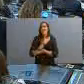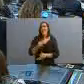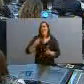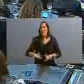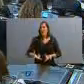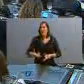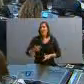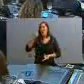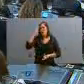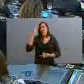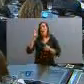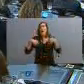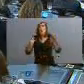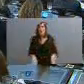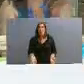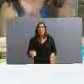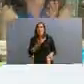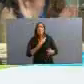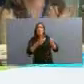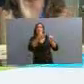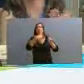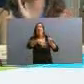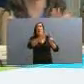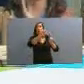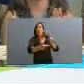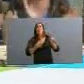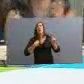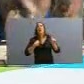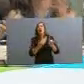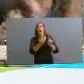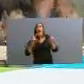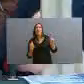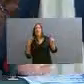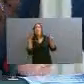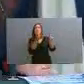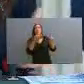bueno, ¿qué les vamos a hacer? Acá estamos. Pero